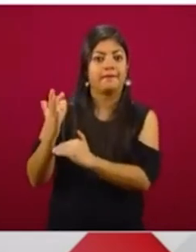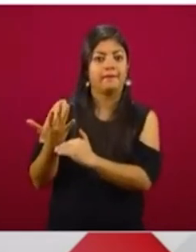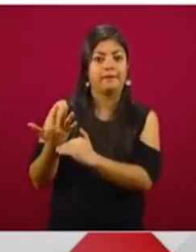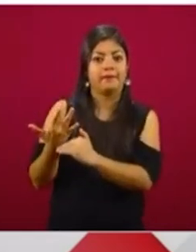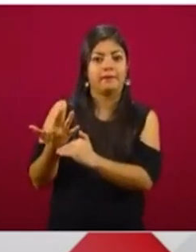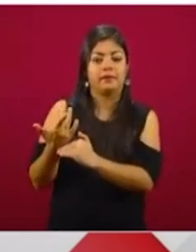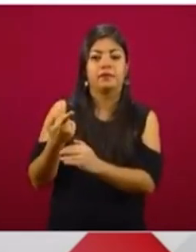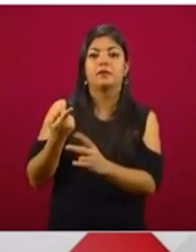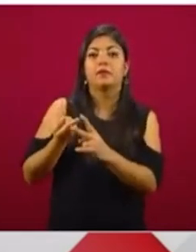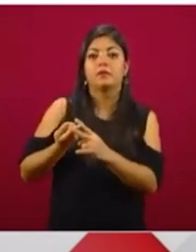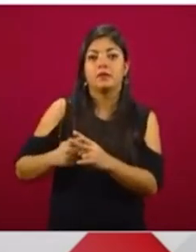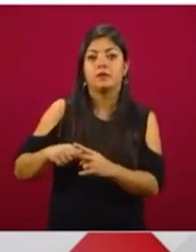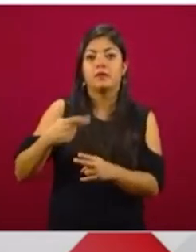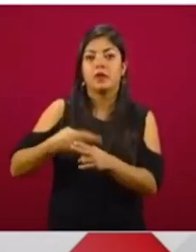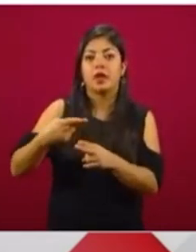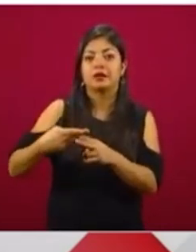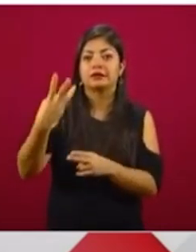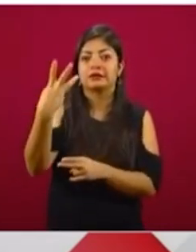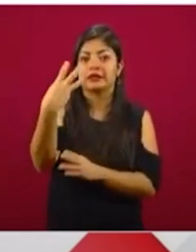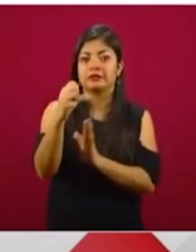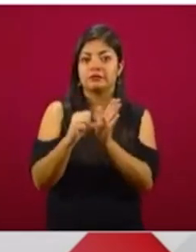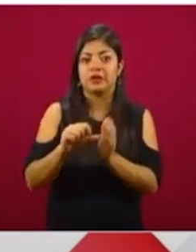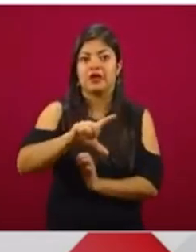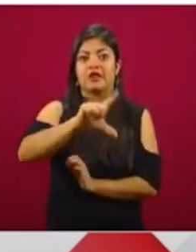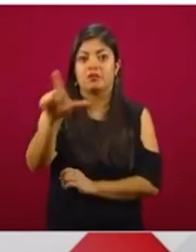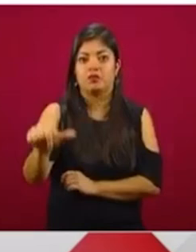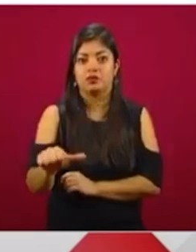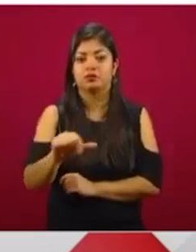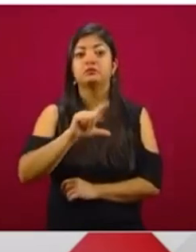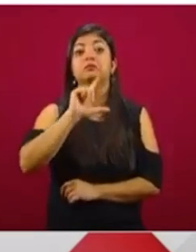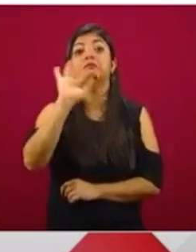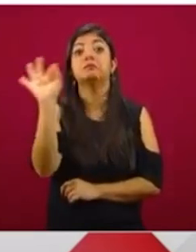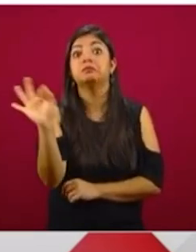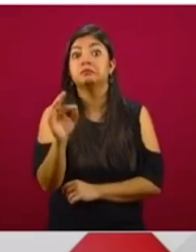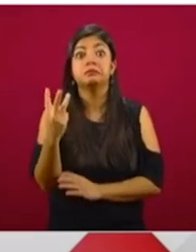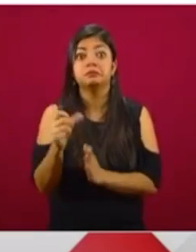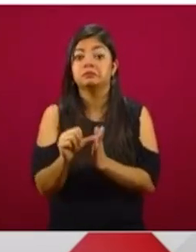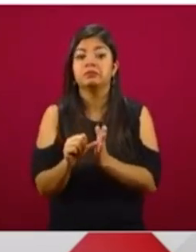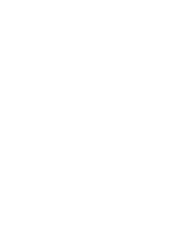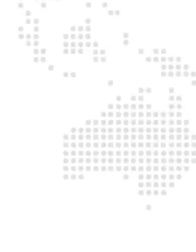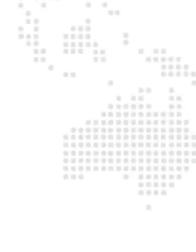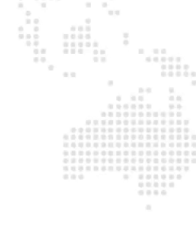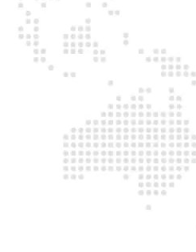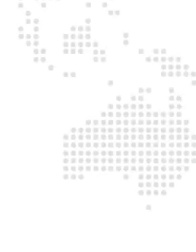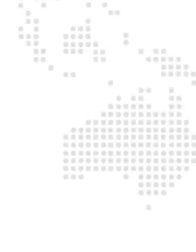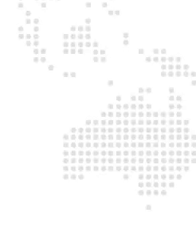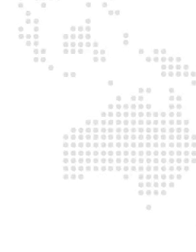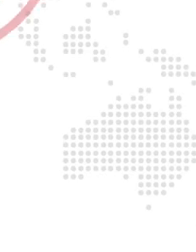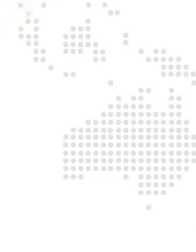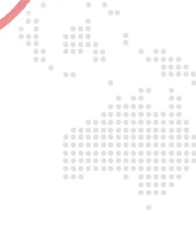y se empieza a cobrar hasta 3 meses después y 3 meses adicionales de ampliación de plazo.